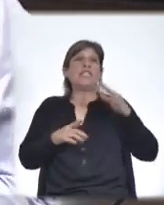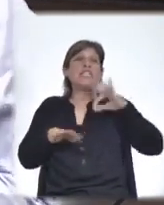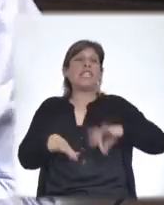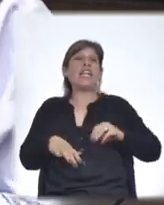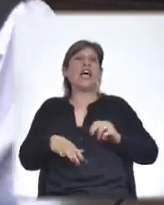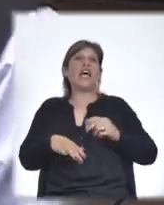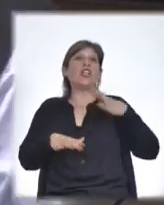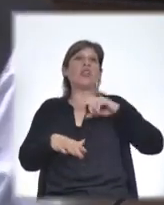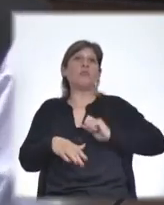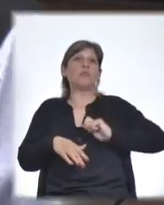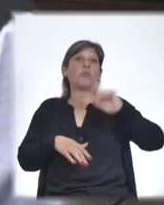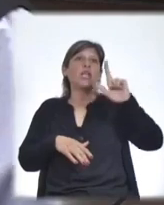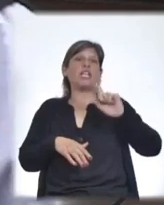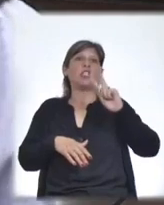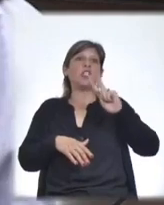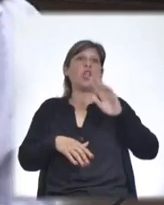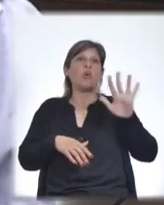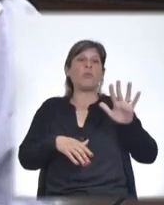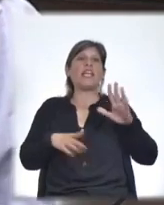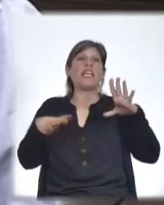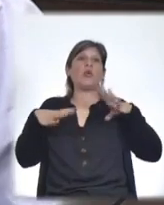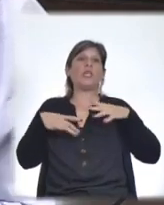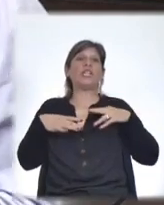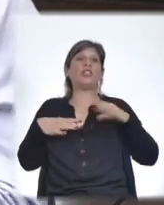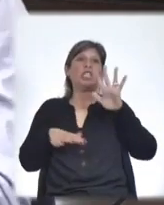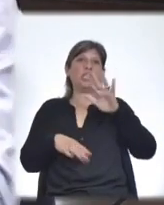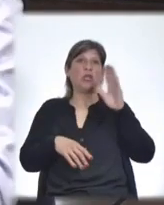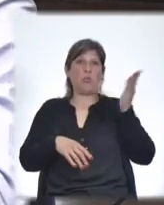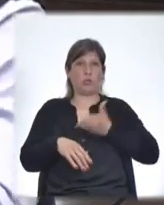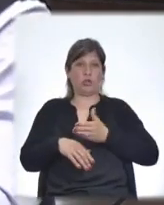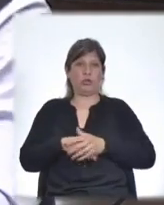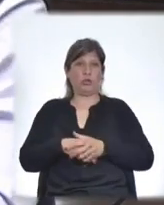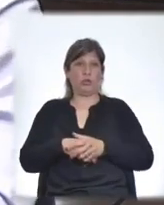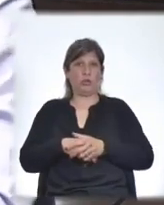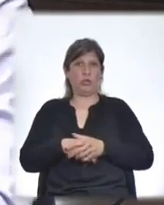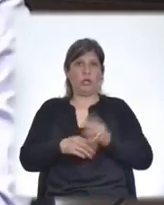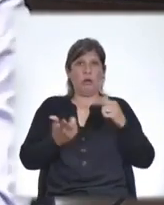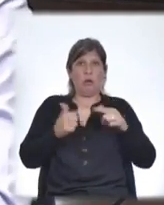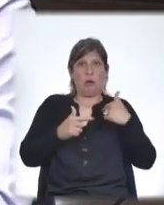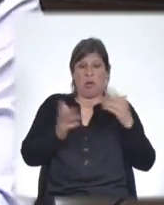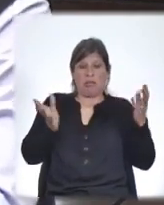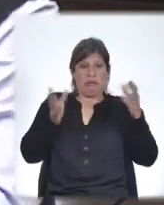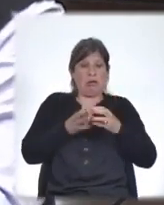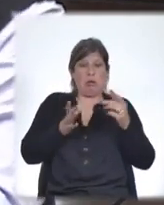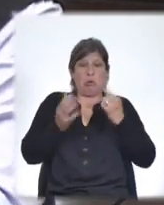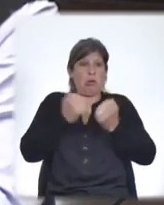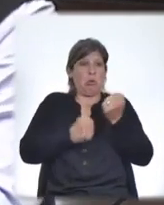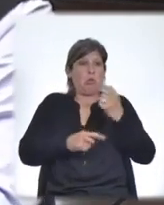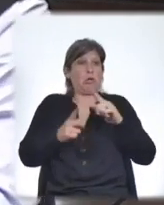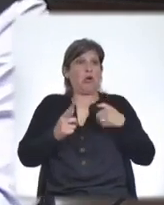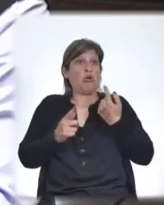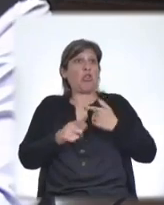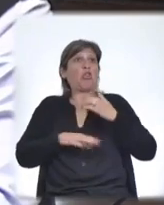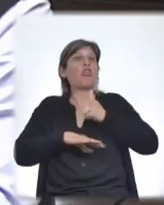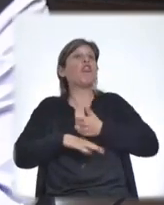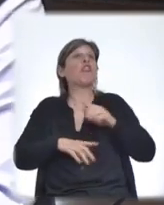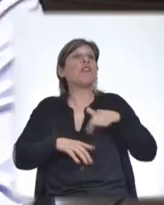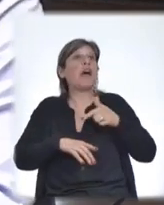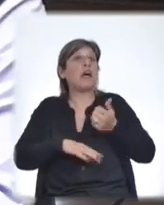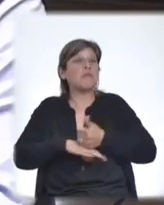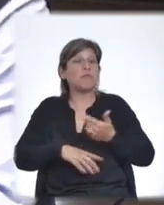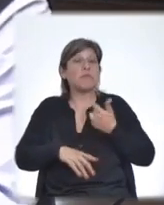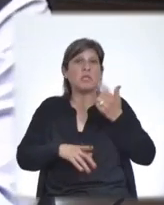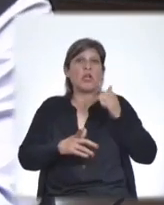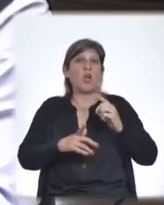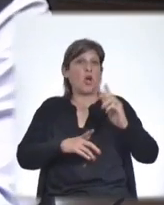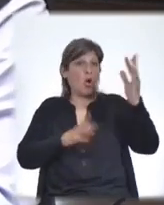2% y las pasividades un 5%. Tal parece que el equipo económico no sabe dónde está parado, porque cuando en realidad vino el